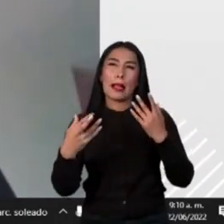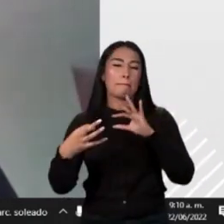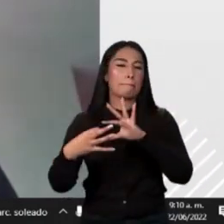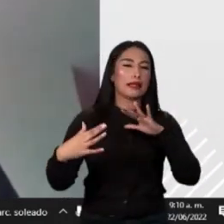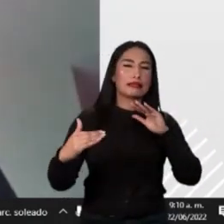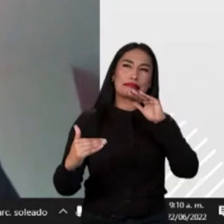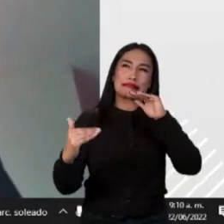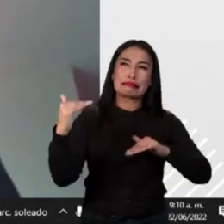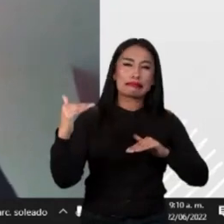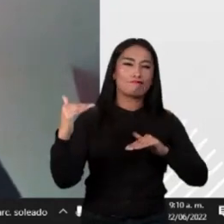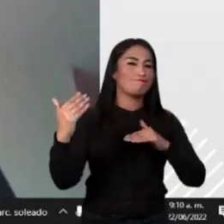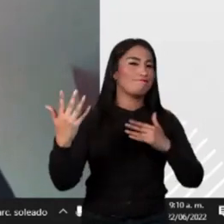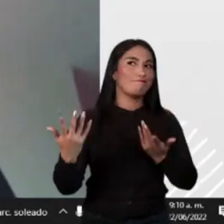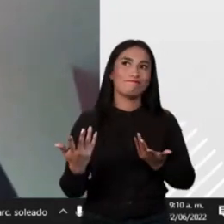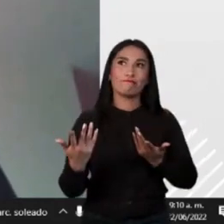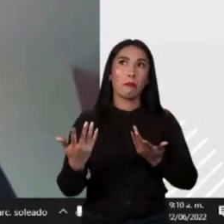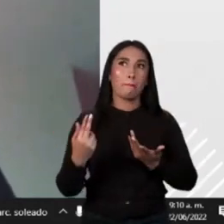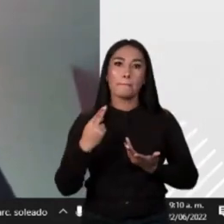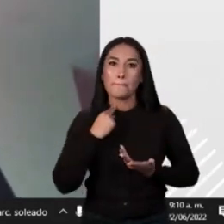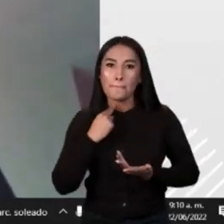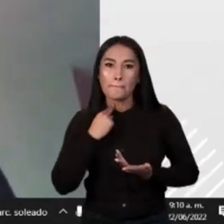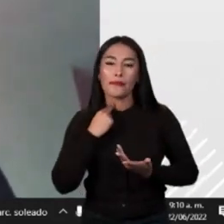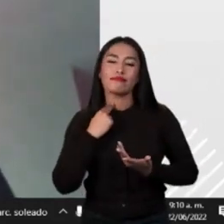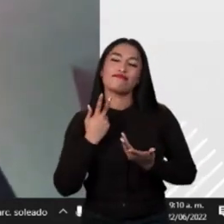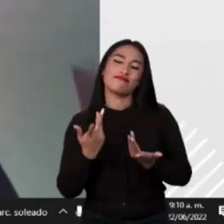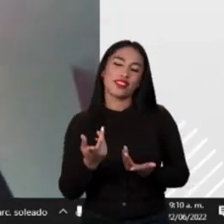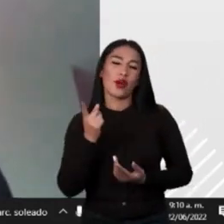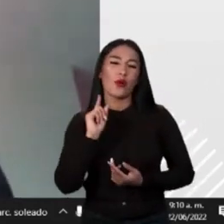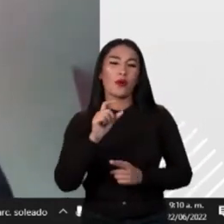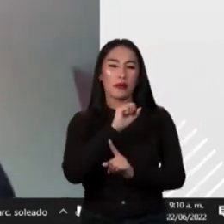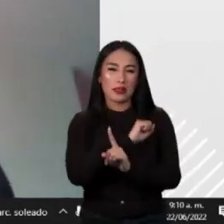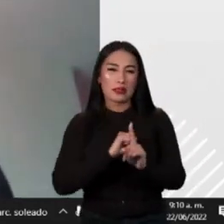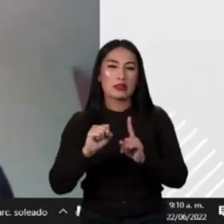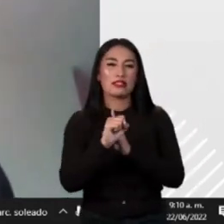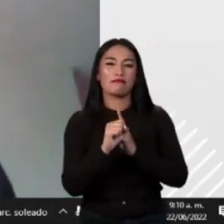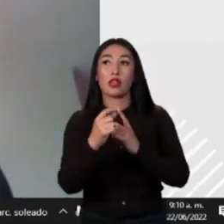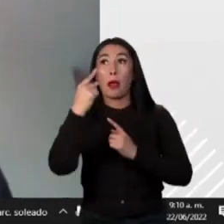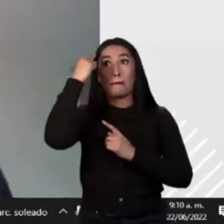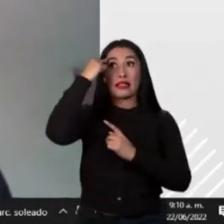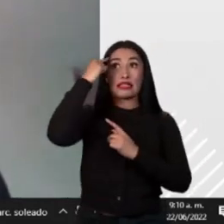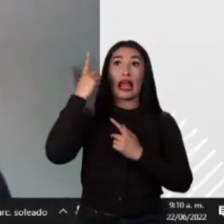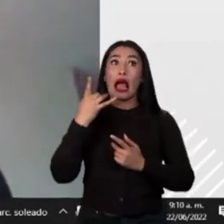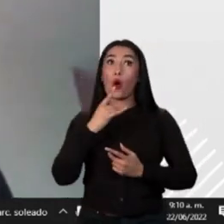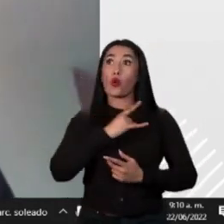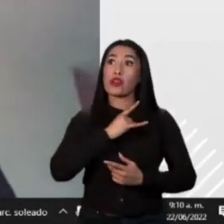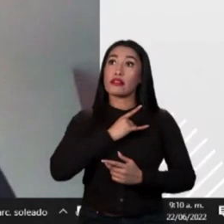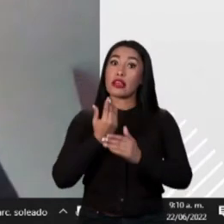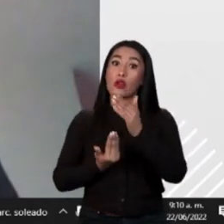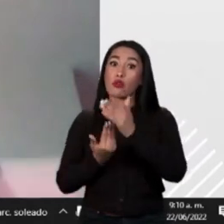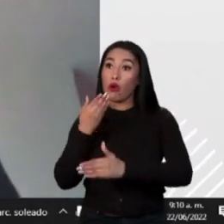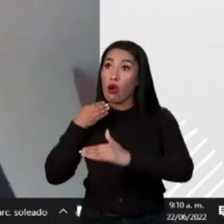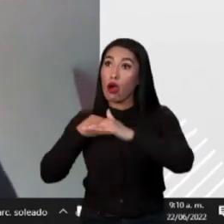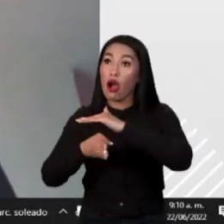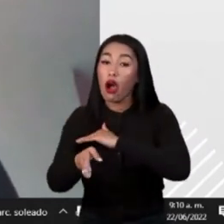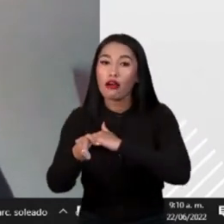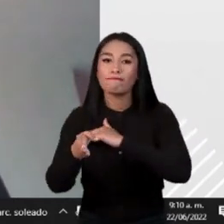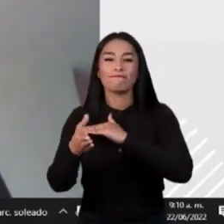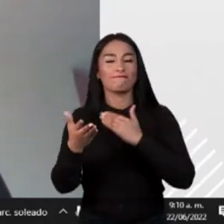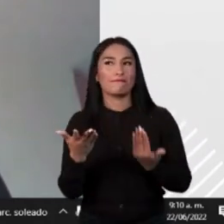educación, marca como dos sociedades, ¿no? Los que pueden aspirar a pensar a una universidad nueva y aquellos que les da lo mismo